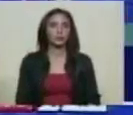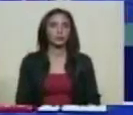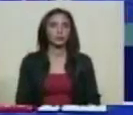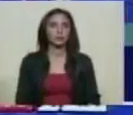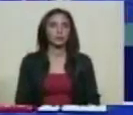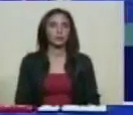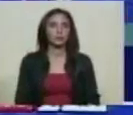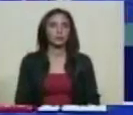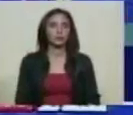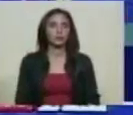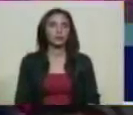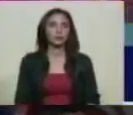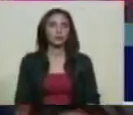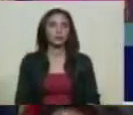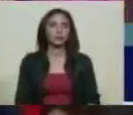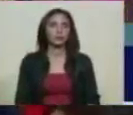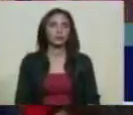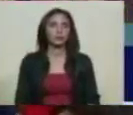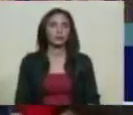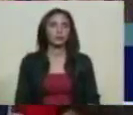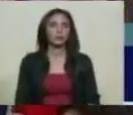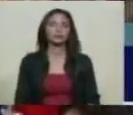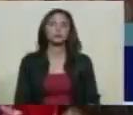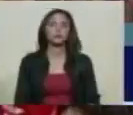Douglas Hover,